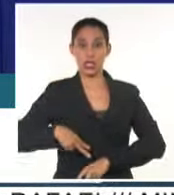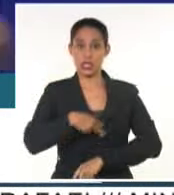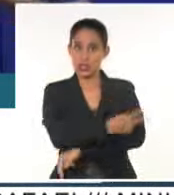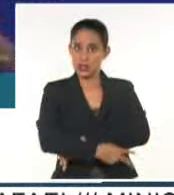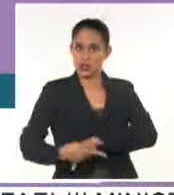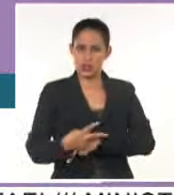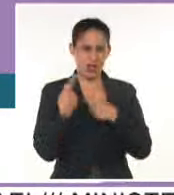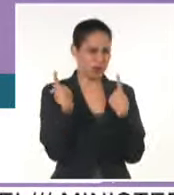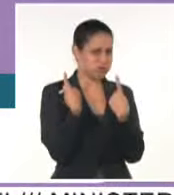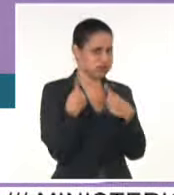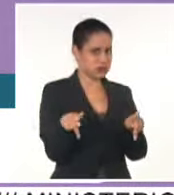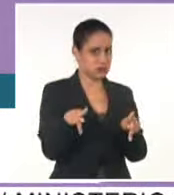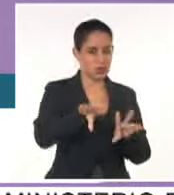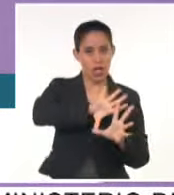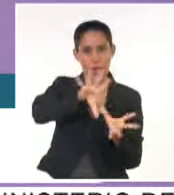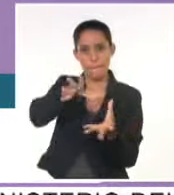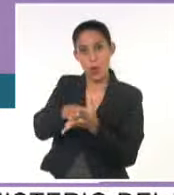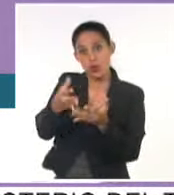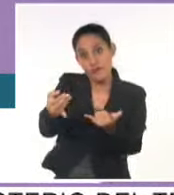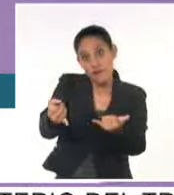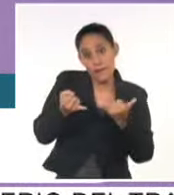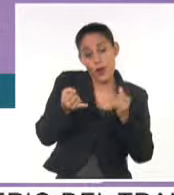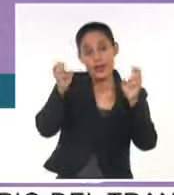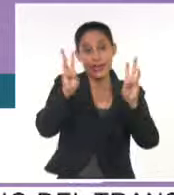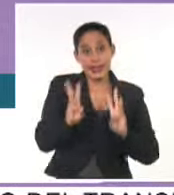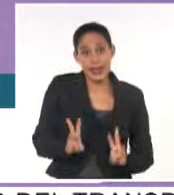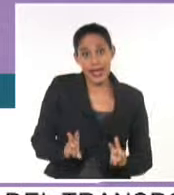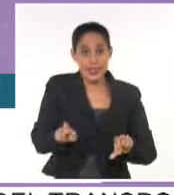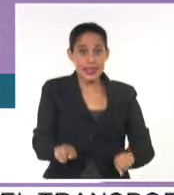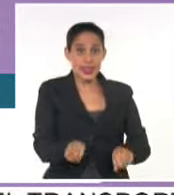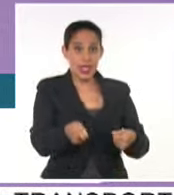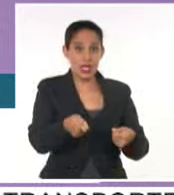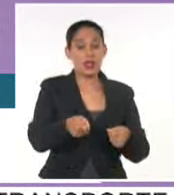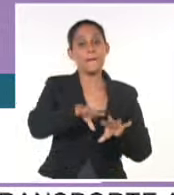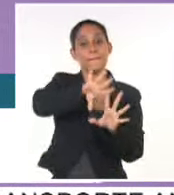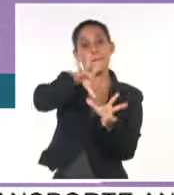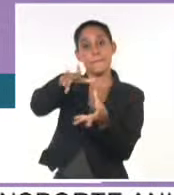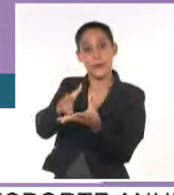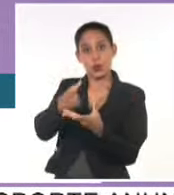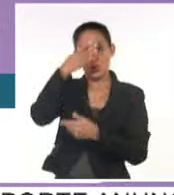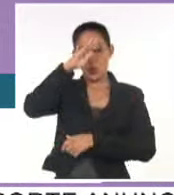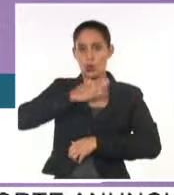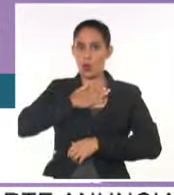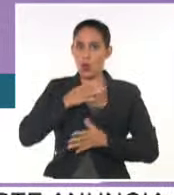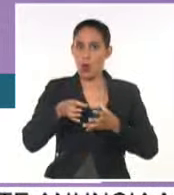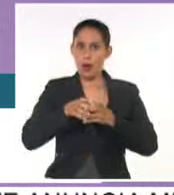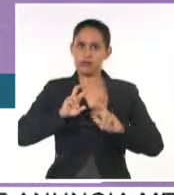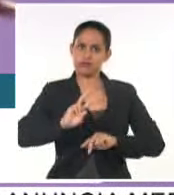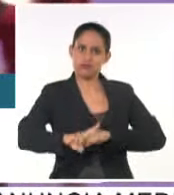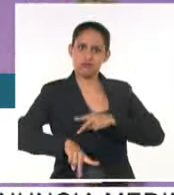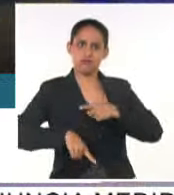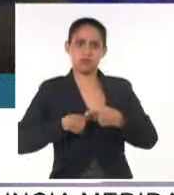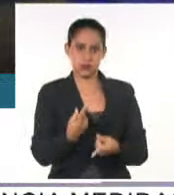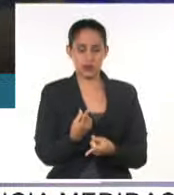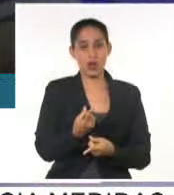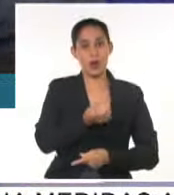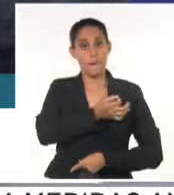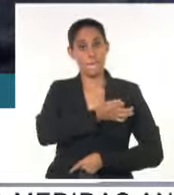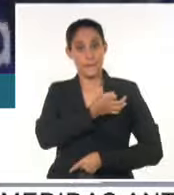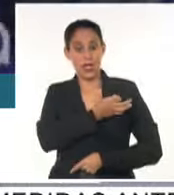deporte. Reseña el sitio digital de Radio Habana Cuba, que además la escuadra de nuestro país ganó otras 4 medallas, una de plata